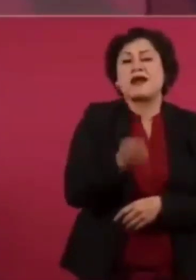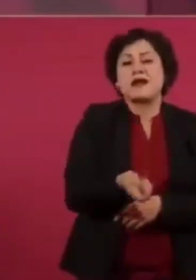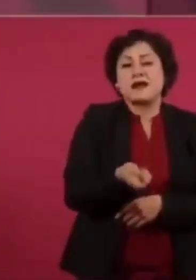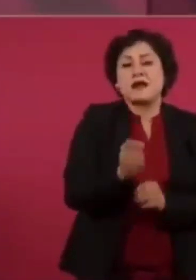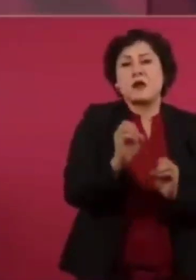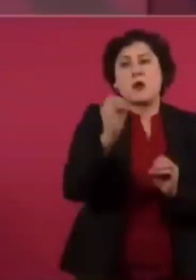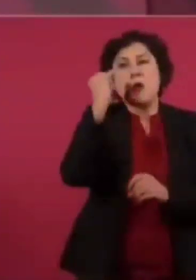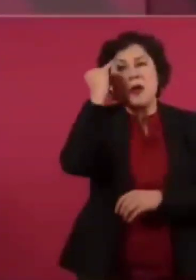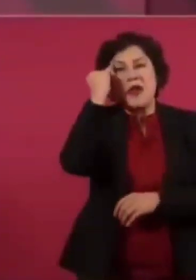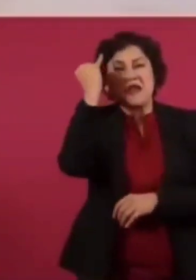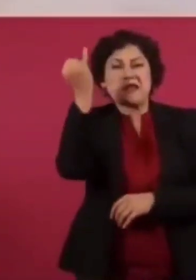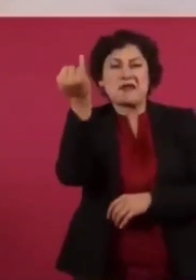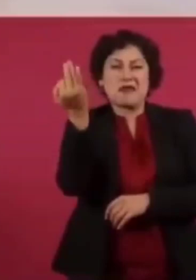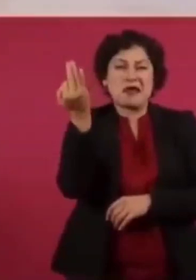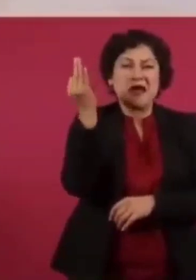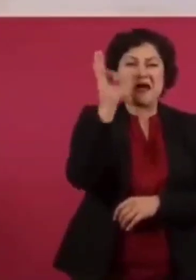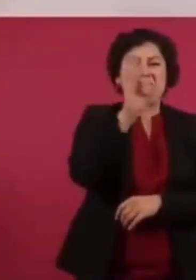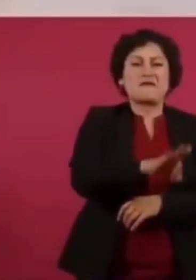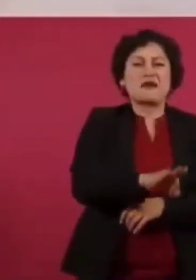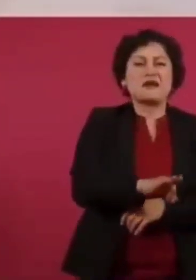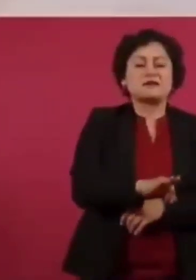Un sofisma.